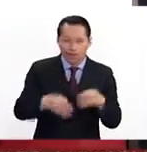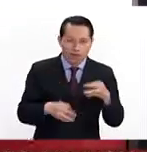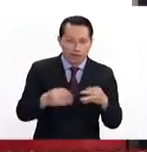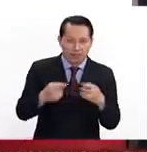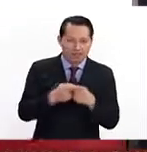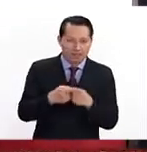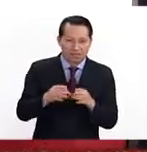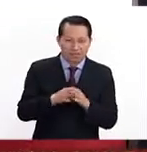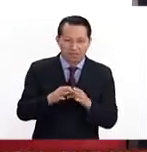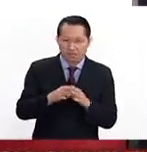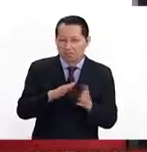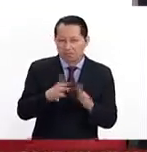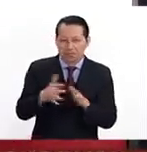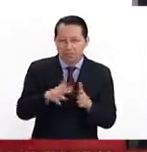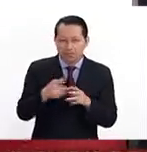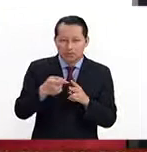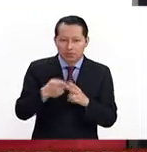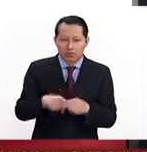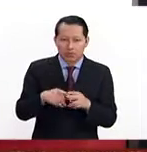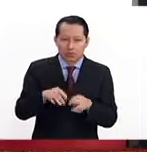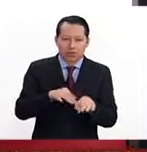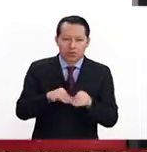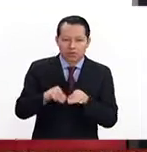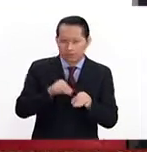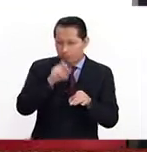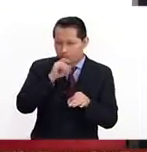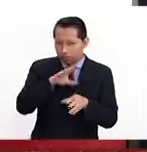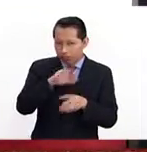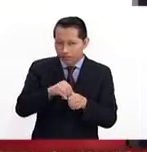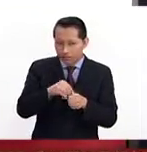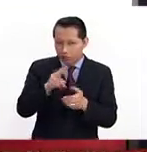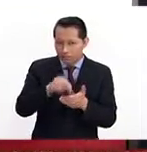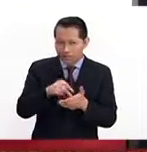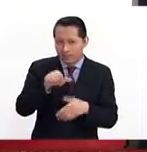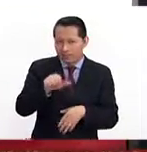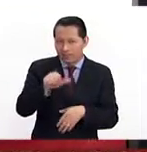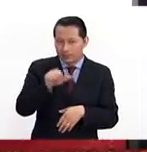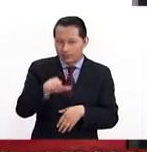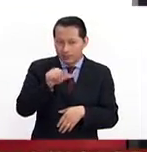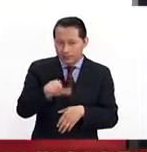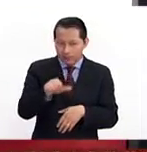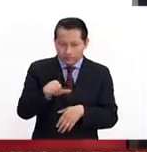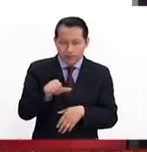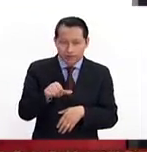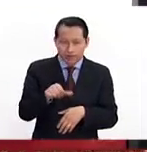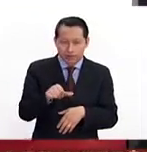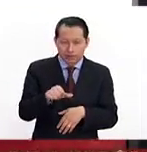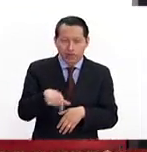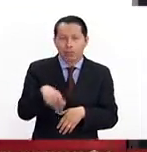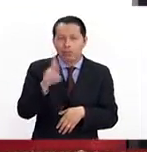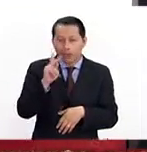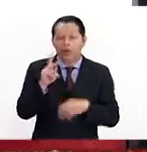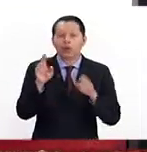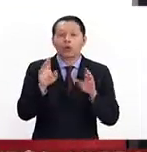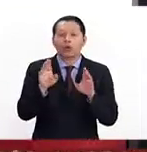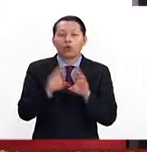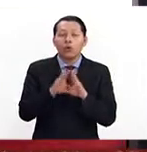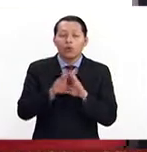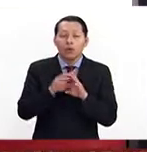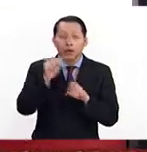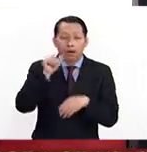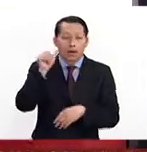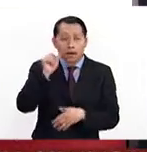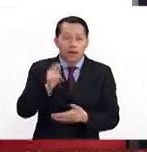desde prácticamente que inició funciones a principios del 2016, pero con la sentencia del